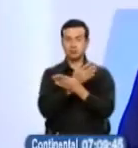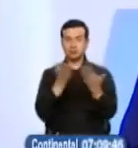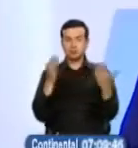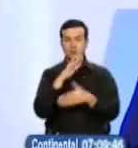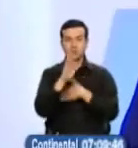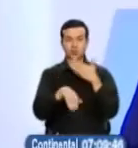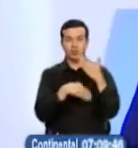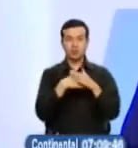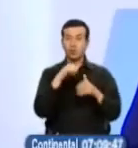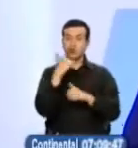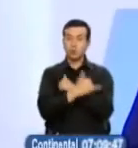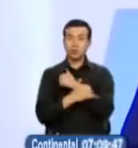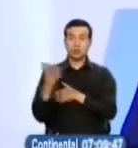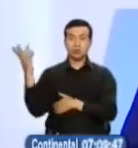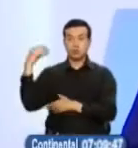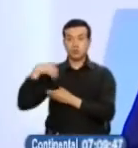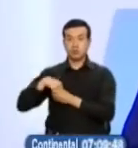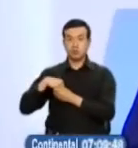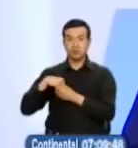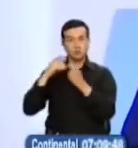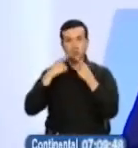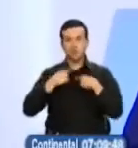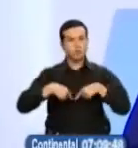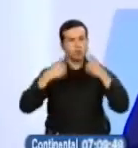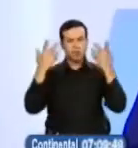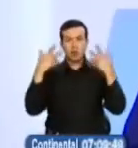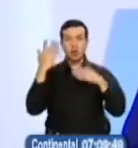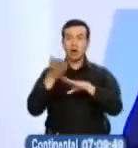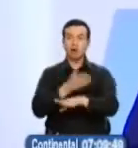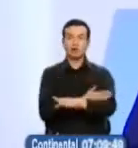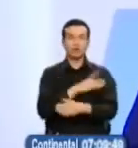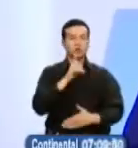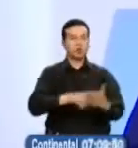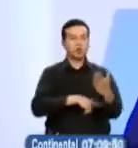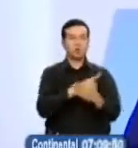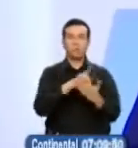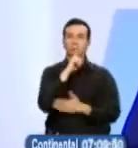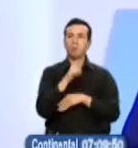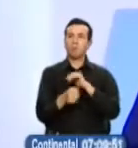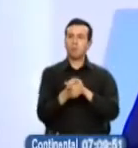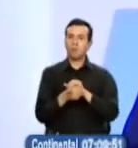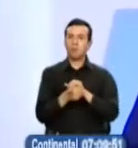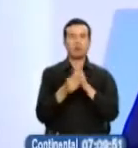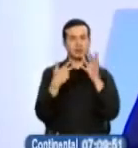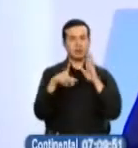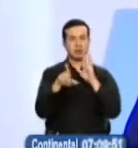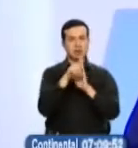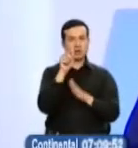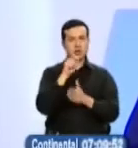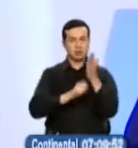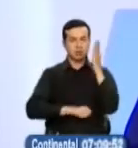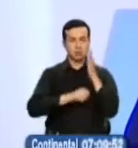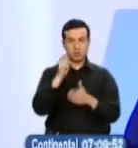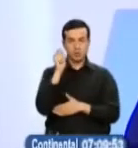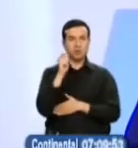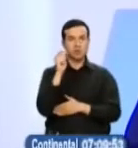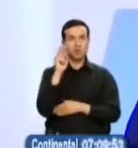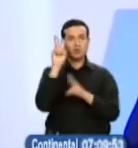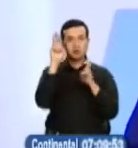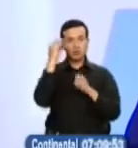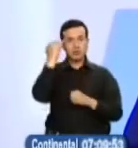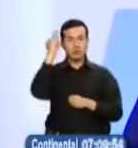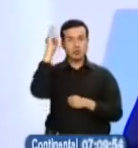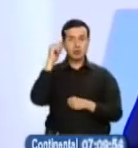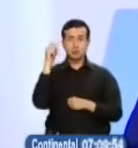se encuentra en paraísos fiscales. Esto no lo teníamos, era prohibición legal. Hoy, gracias a la aprobación que hizo la Asamblea Nacional por una